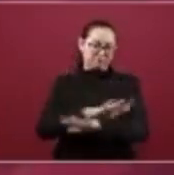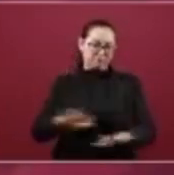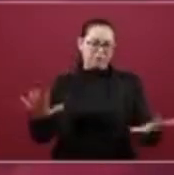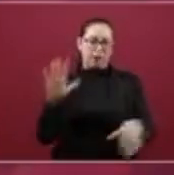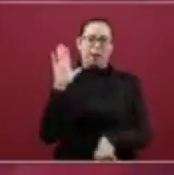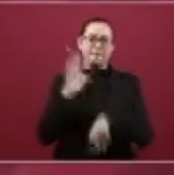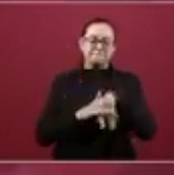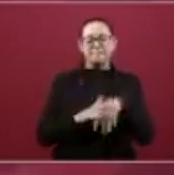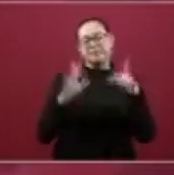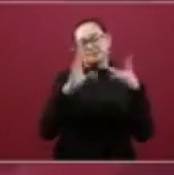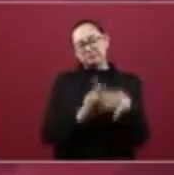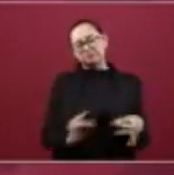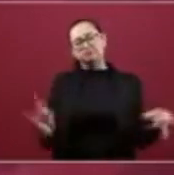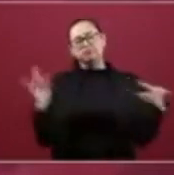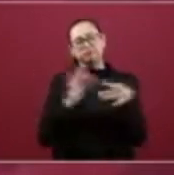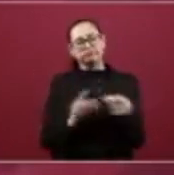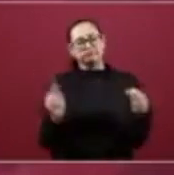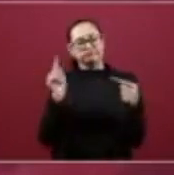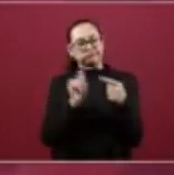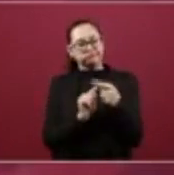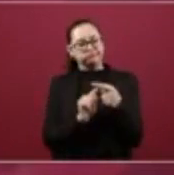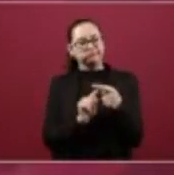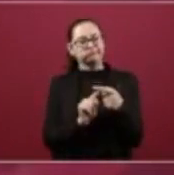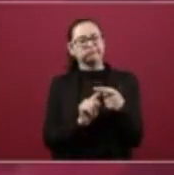ser más